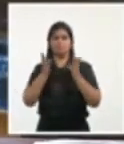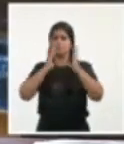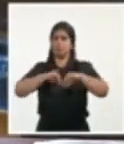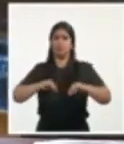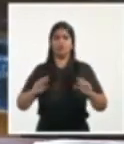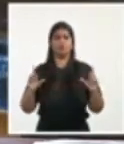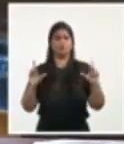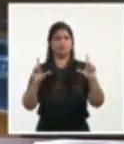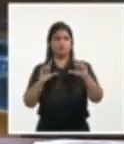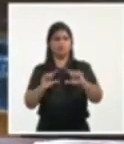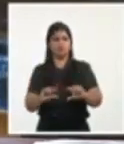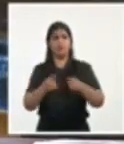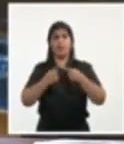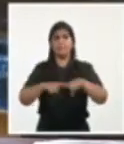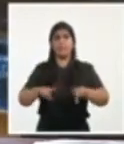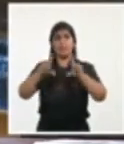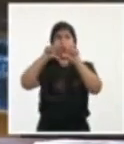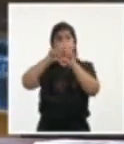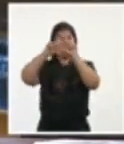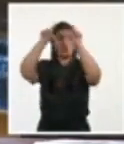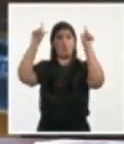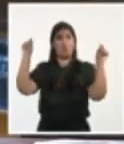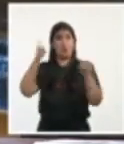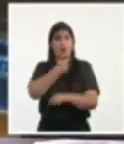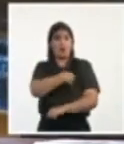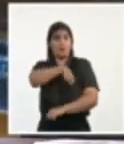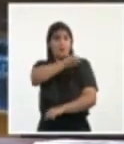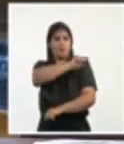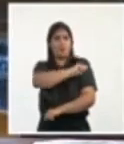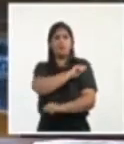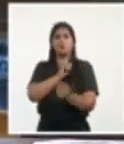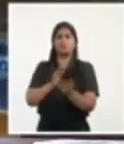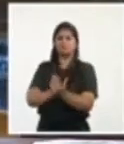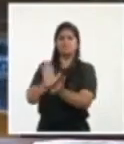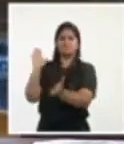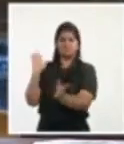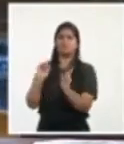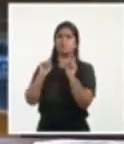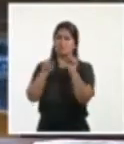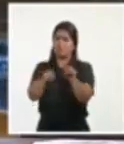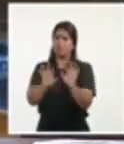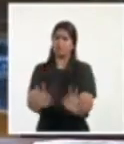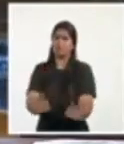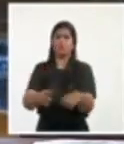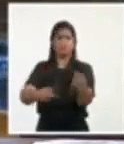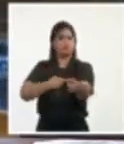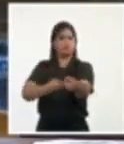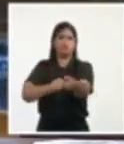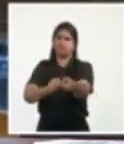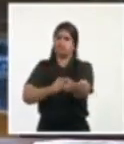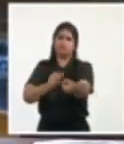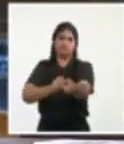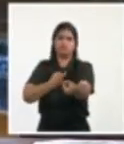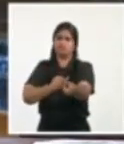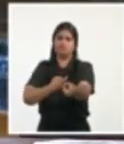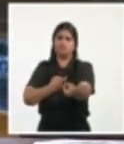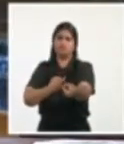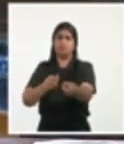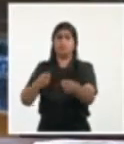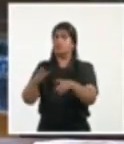en comprometer la respuesta del sistema de salud. Por eso el trabajar en la causa de que no se nos enferme sigue siendo el